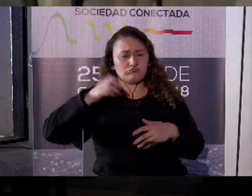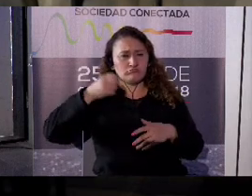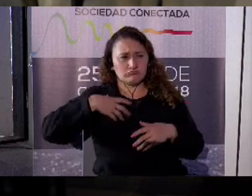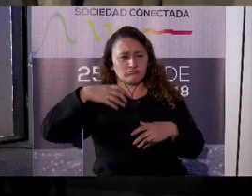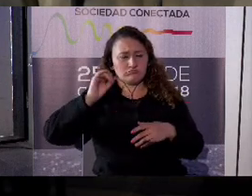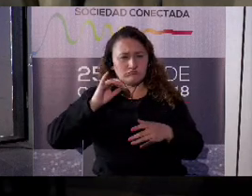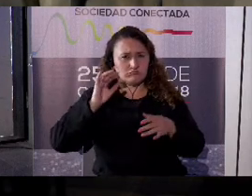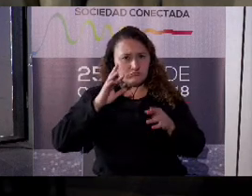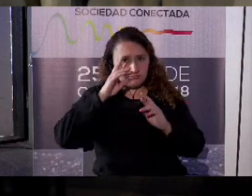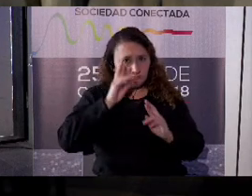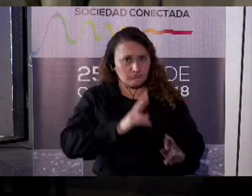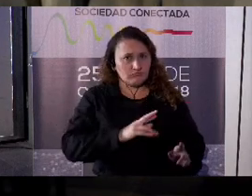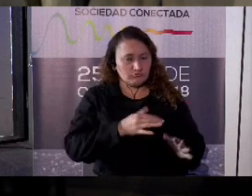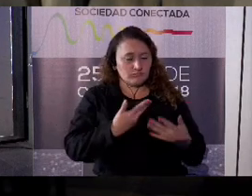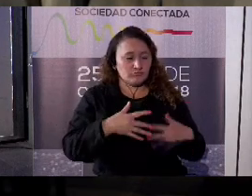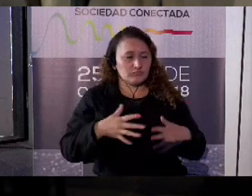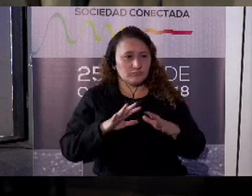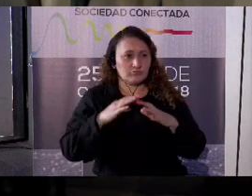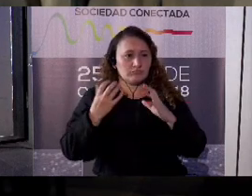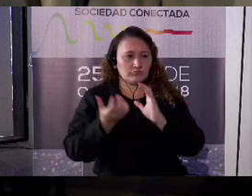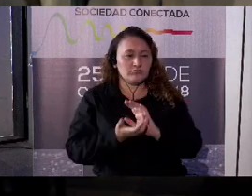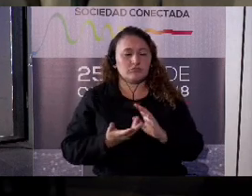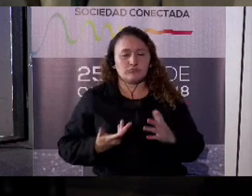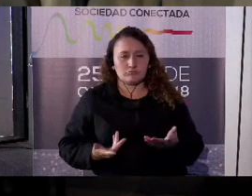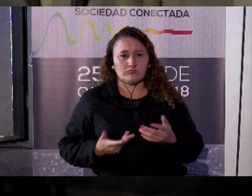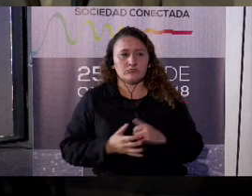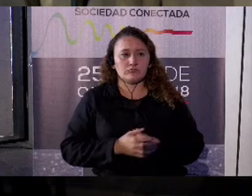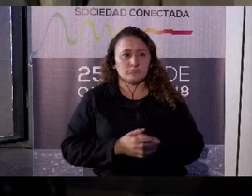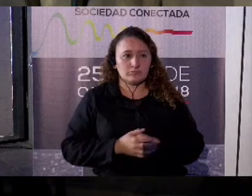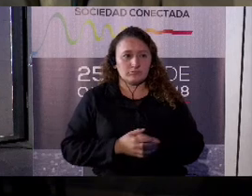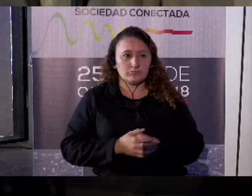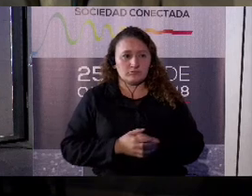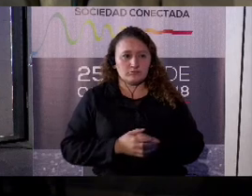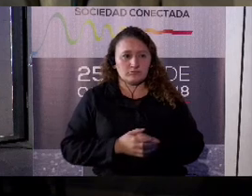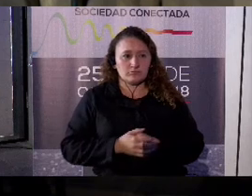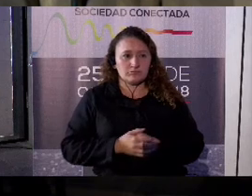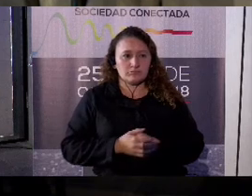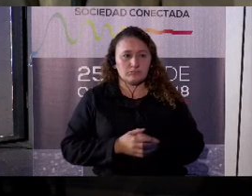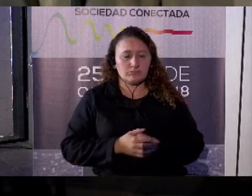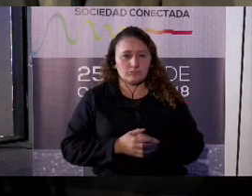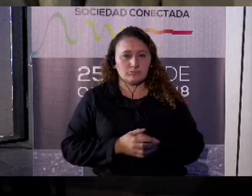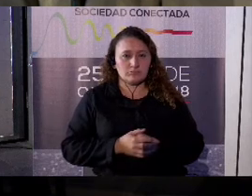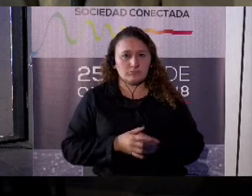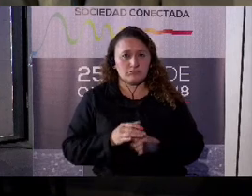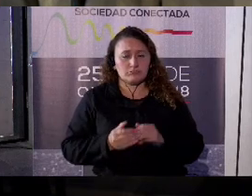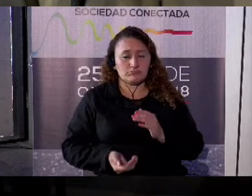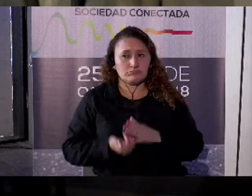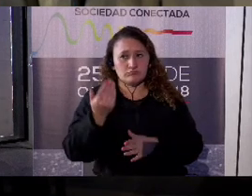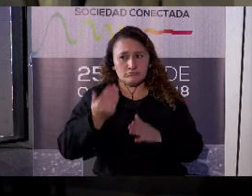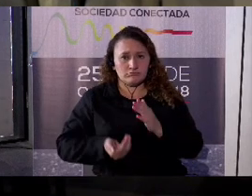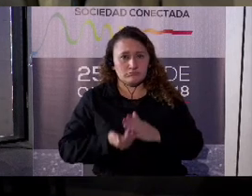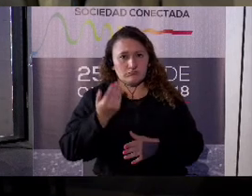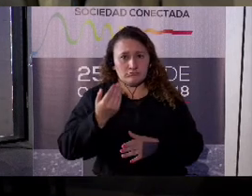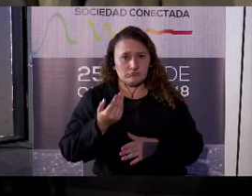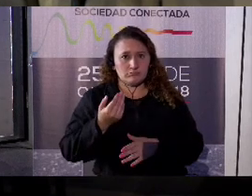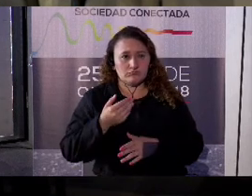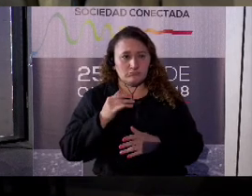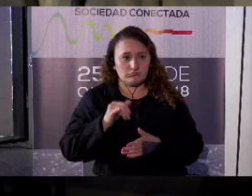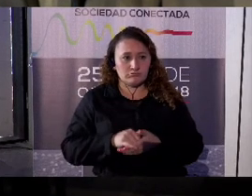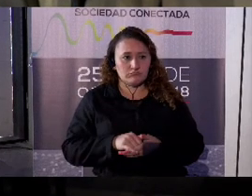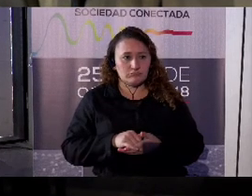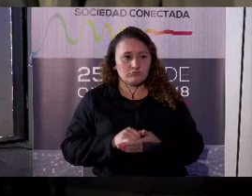varios reconocimientos a nivel global como eh Innovación o buenas iniciativas alrededor del tema de